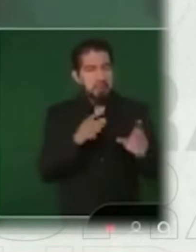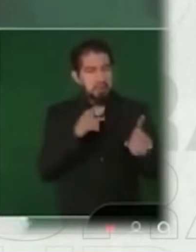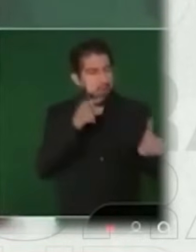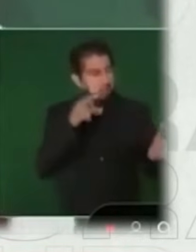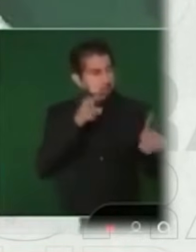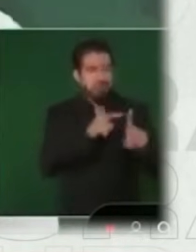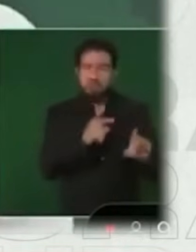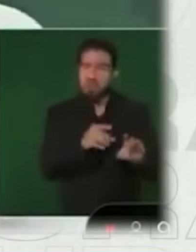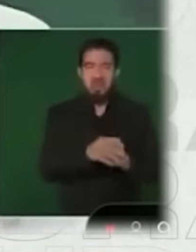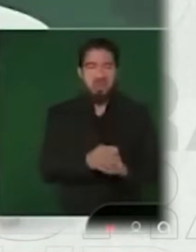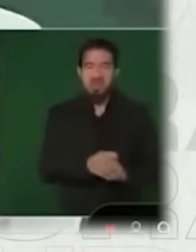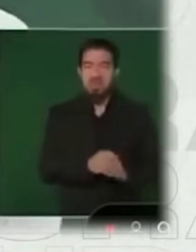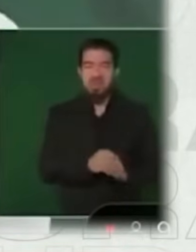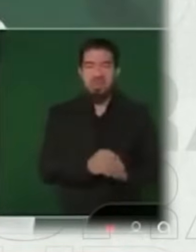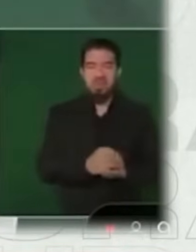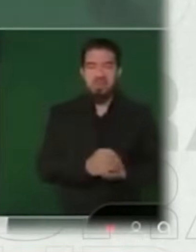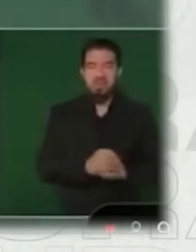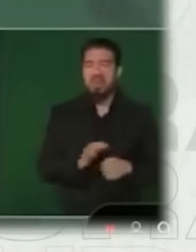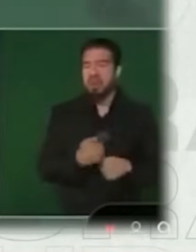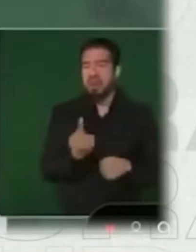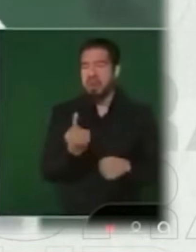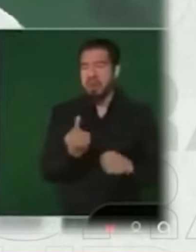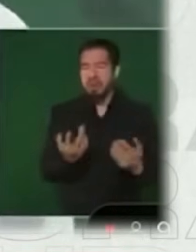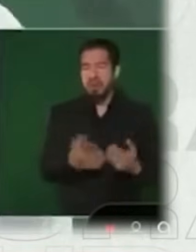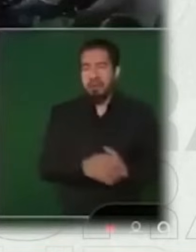Que les digan,